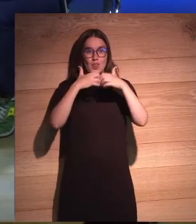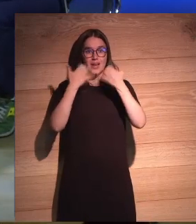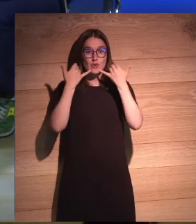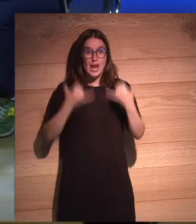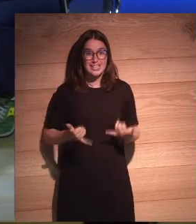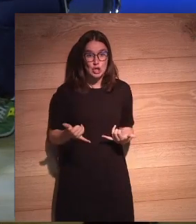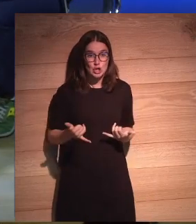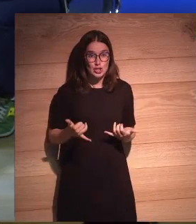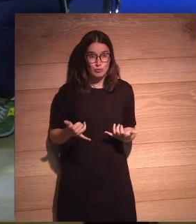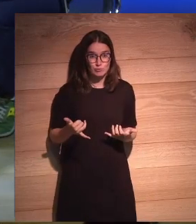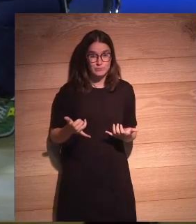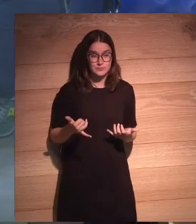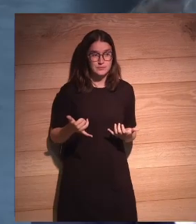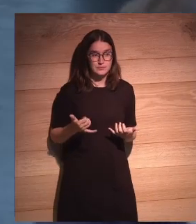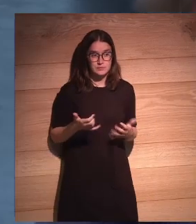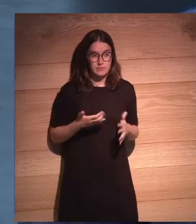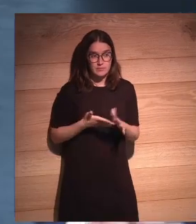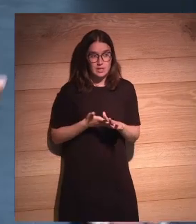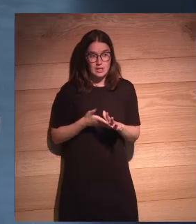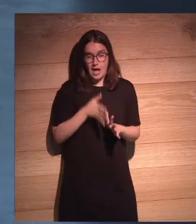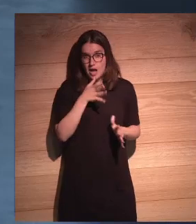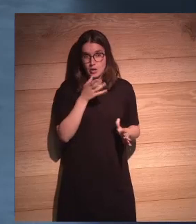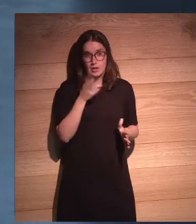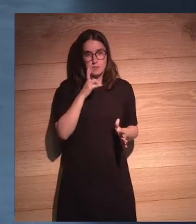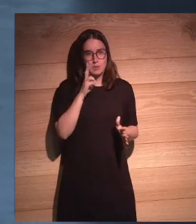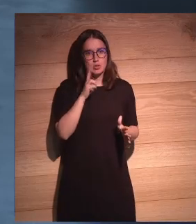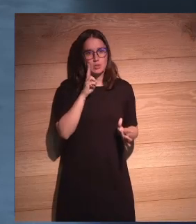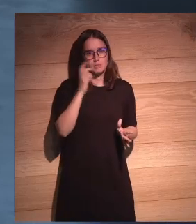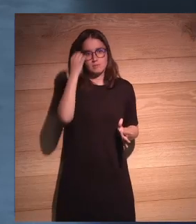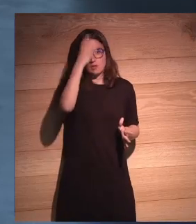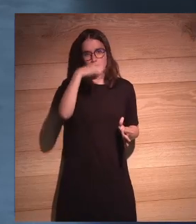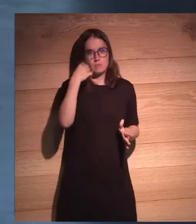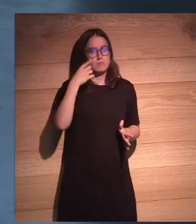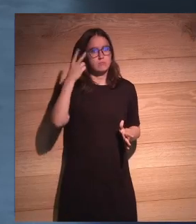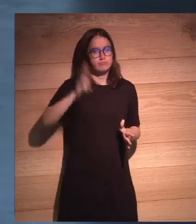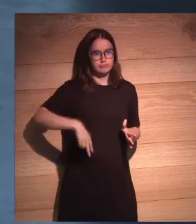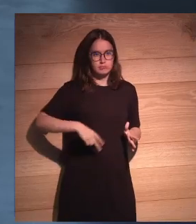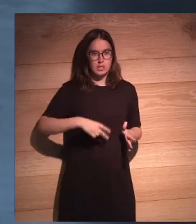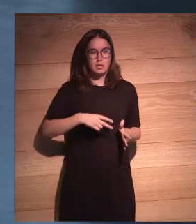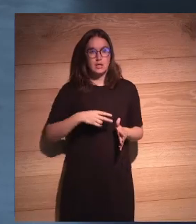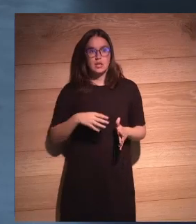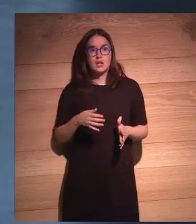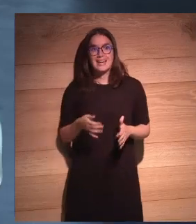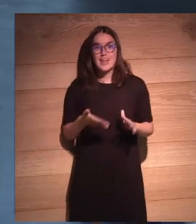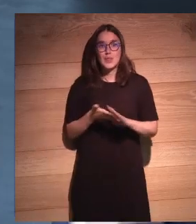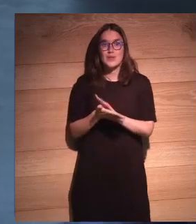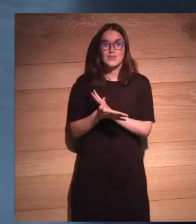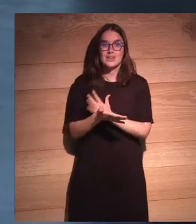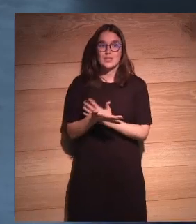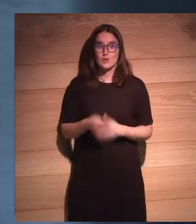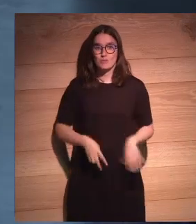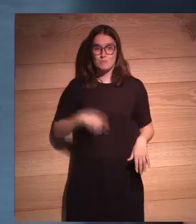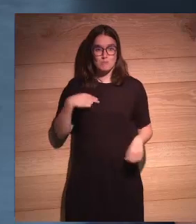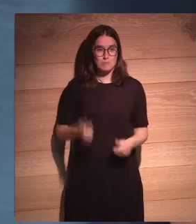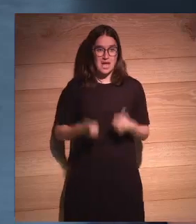electrónico. Es decir, ahora vemos reconocimiento de facciones. Es decir, la definición, digamos, más genérica